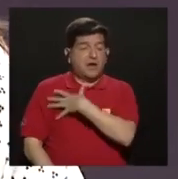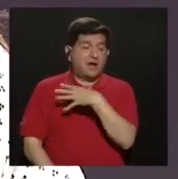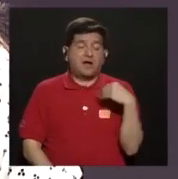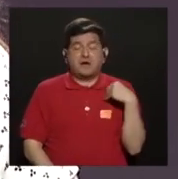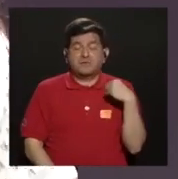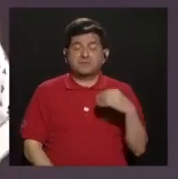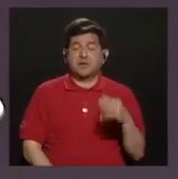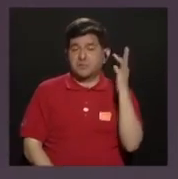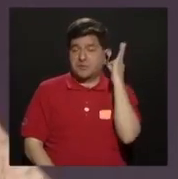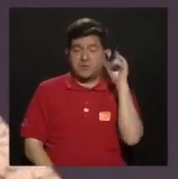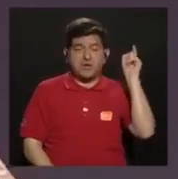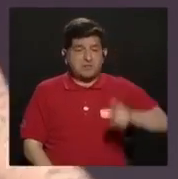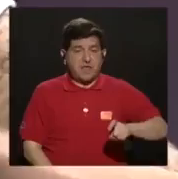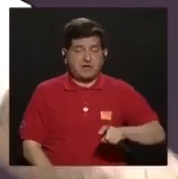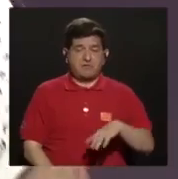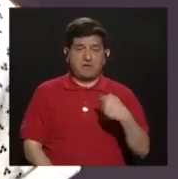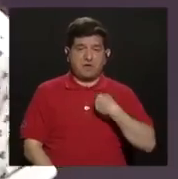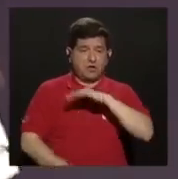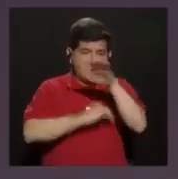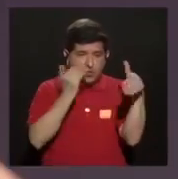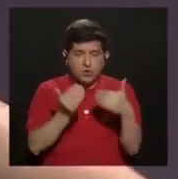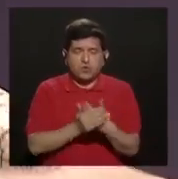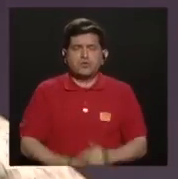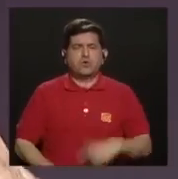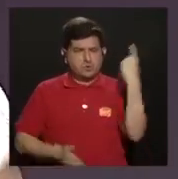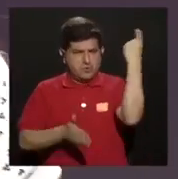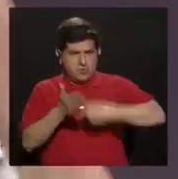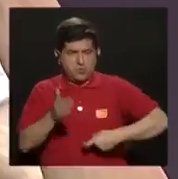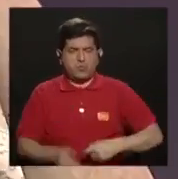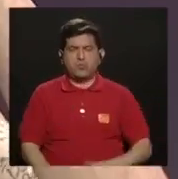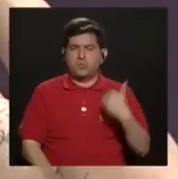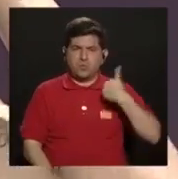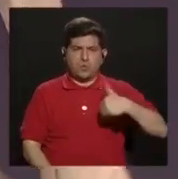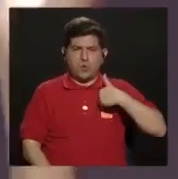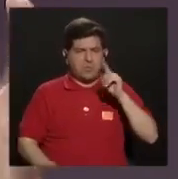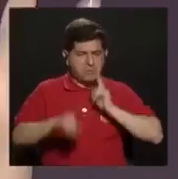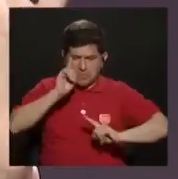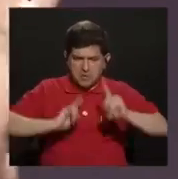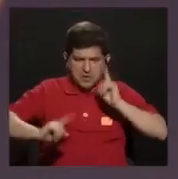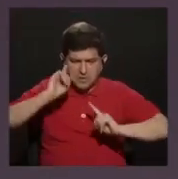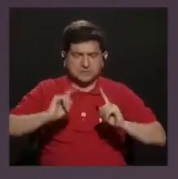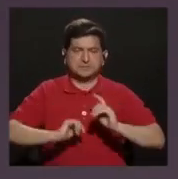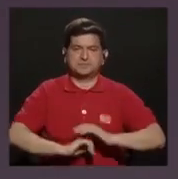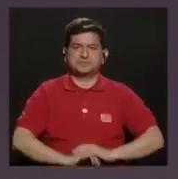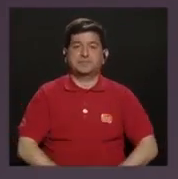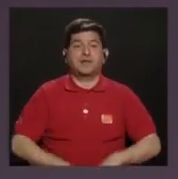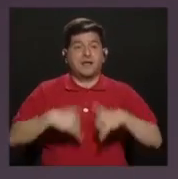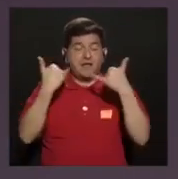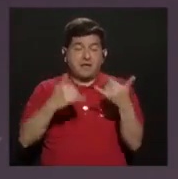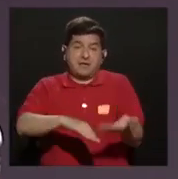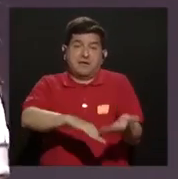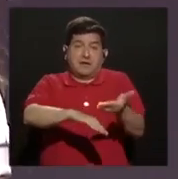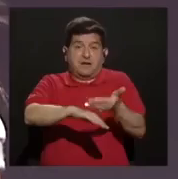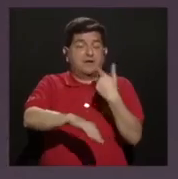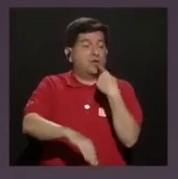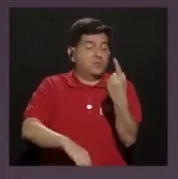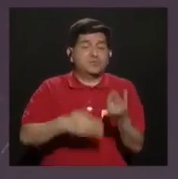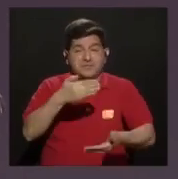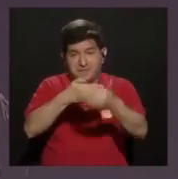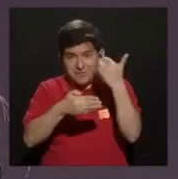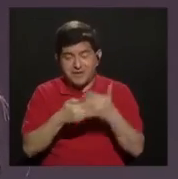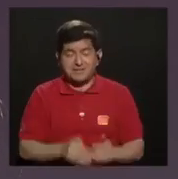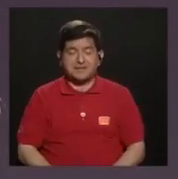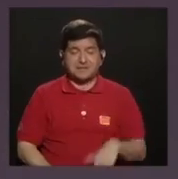las mujeres. Y tengo que ser todo esto rudo, los hombres no lloran y tal. Y pues bueno, estamos ya muy adelantados, como dijo Jimena, estamos